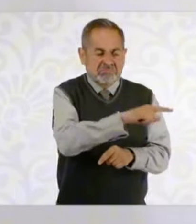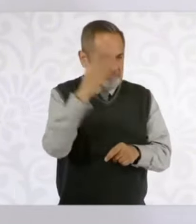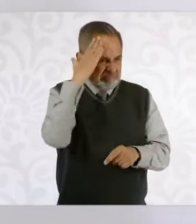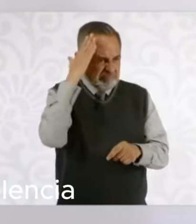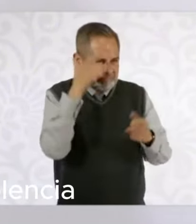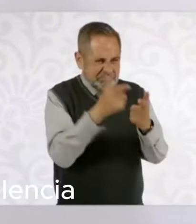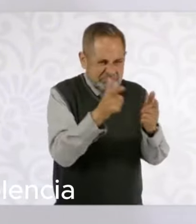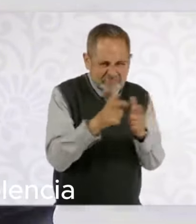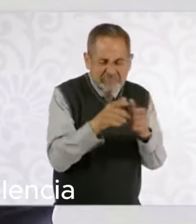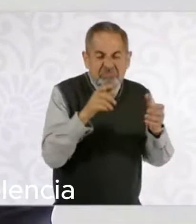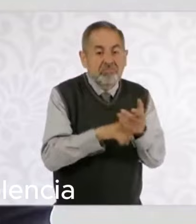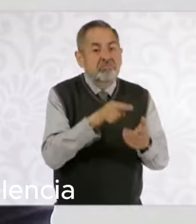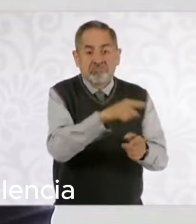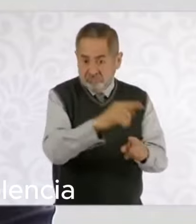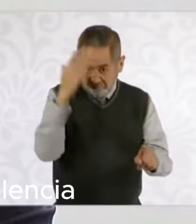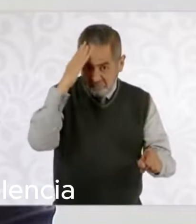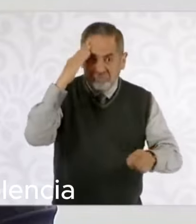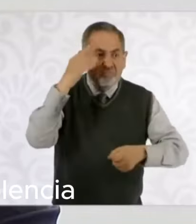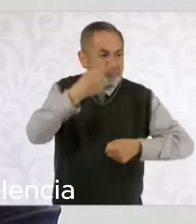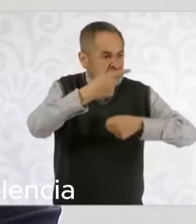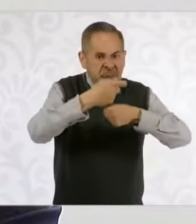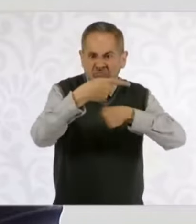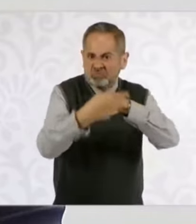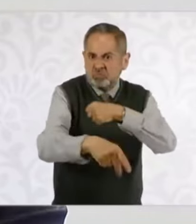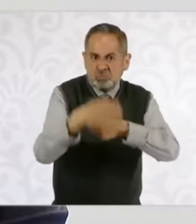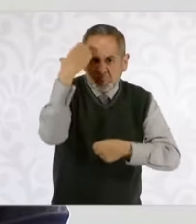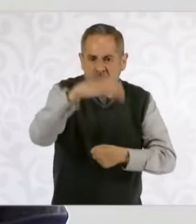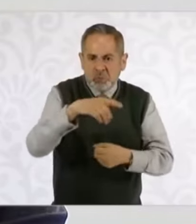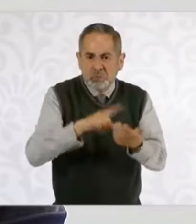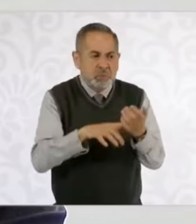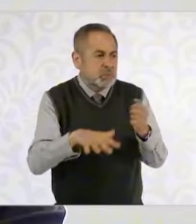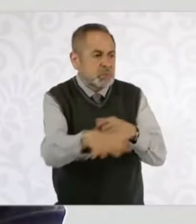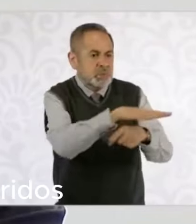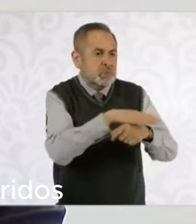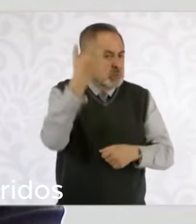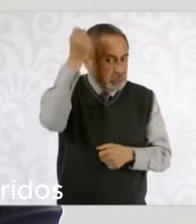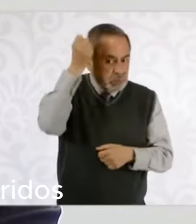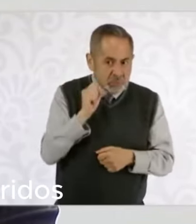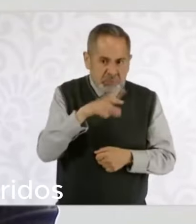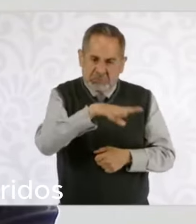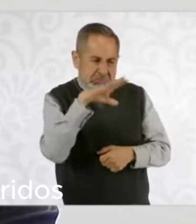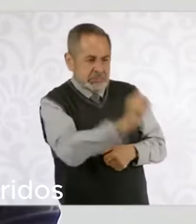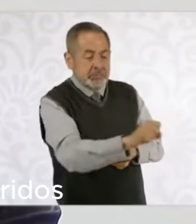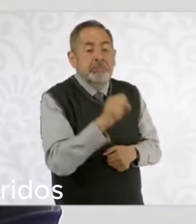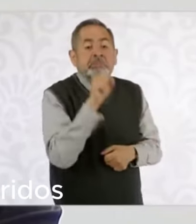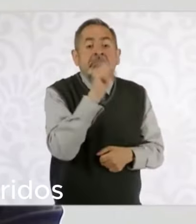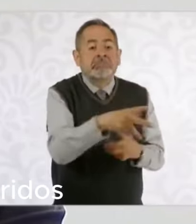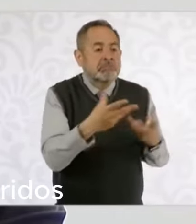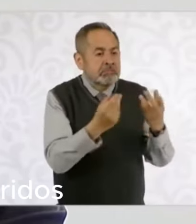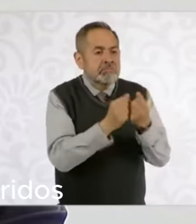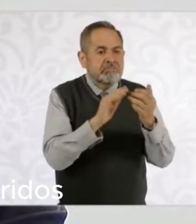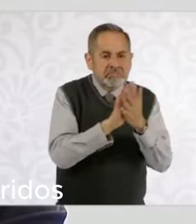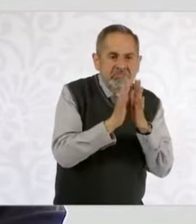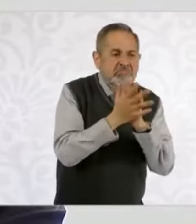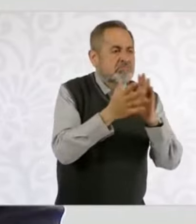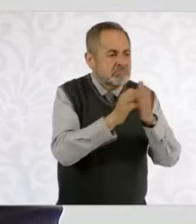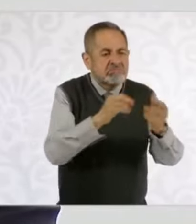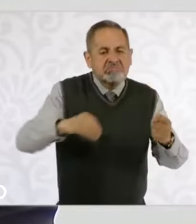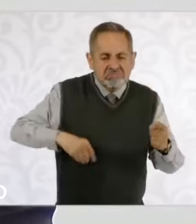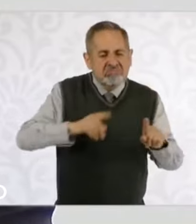es considerado uno de los principales generadores de violencia en Culiacán, Sinaloa, el cual participó en diversos hechos